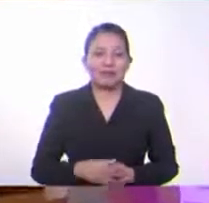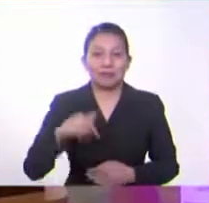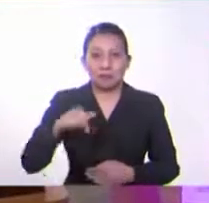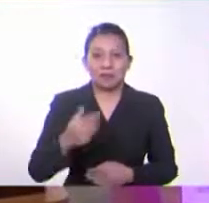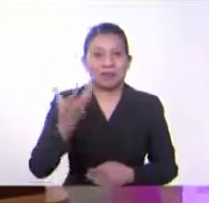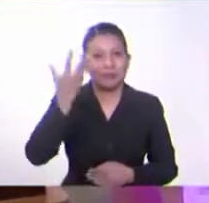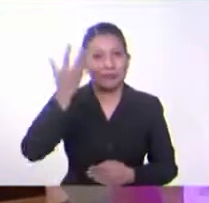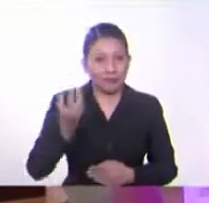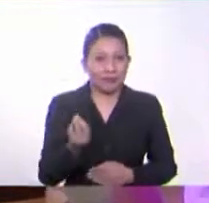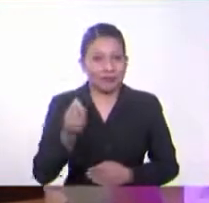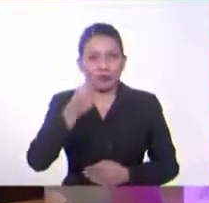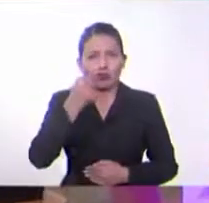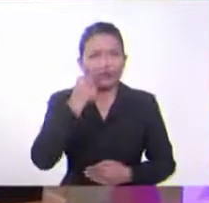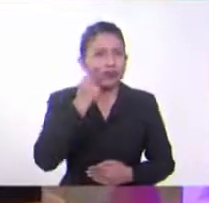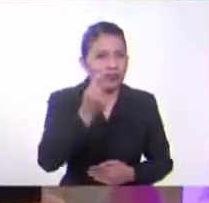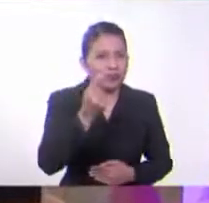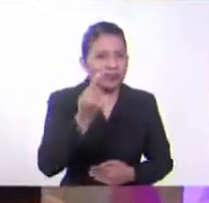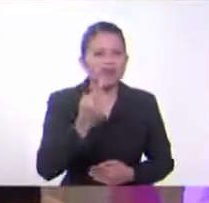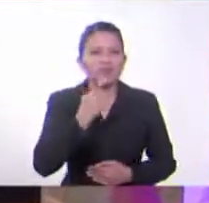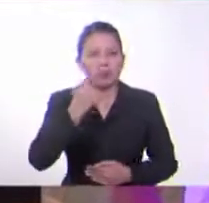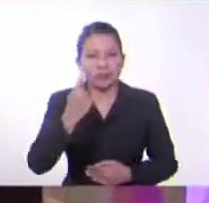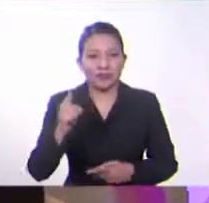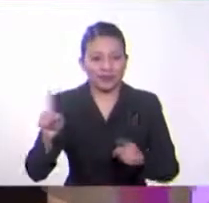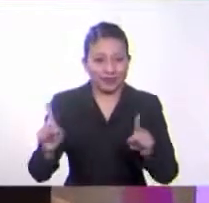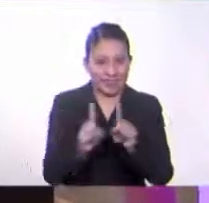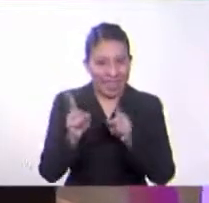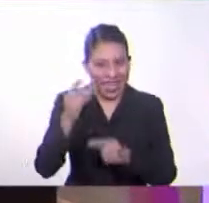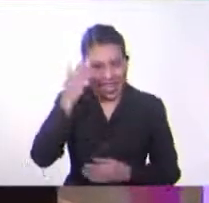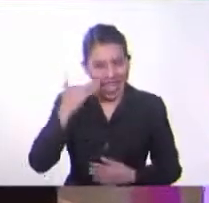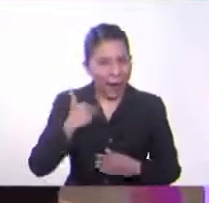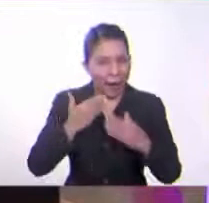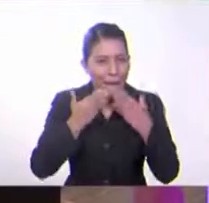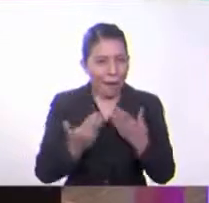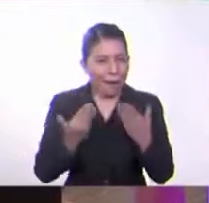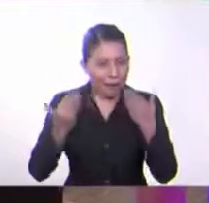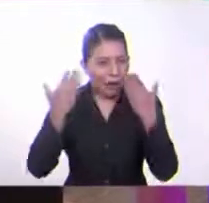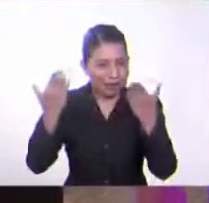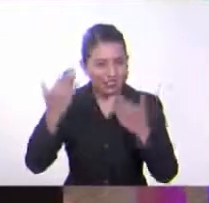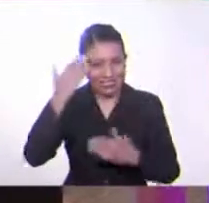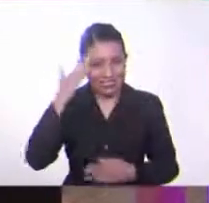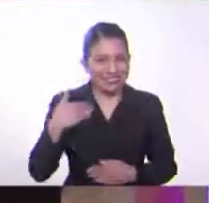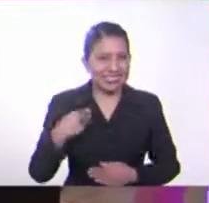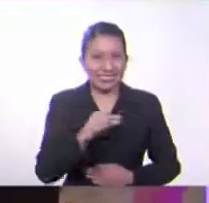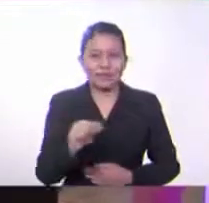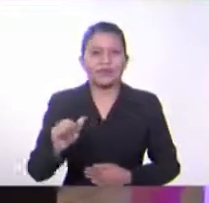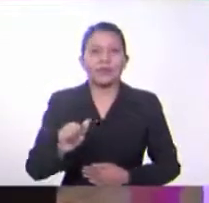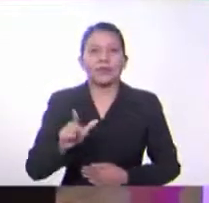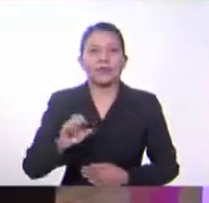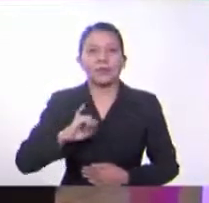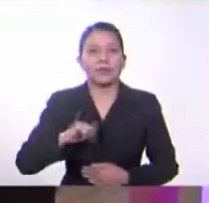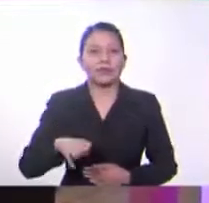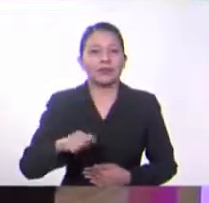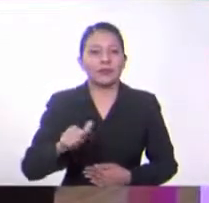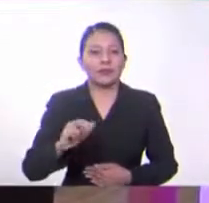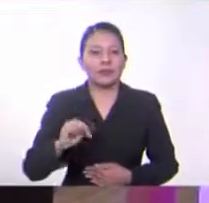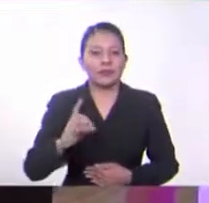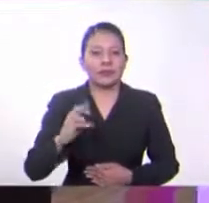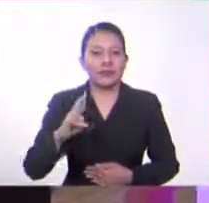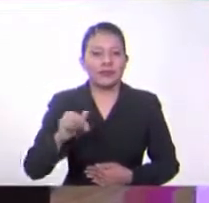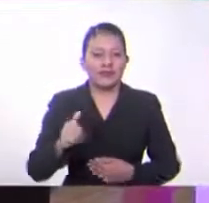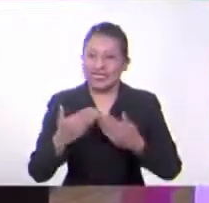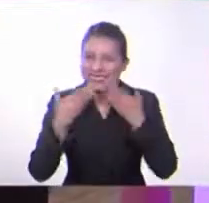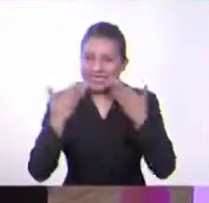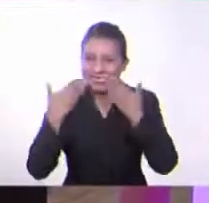pueden observar, nos acompaña nuestra ya famosísima compañera Alejandra Regalado. Alejandra Regalado, bien Ale, gracias